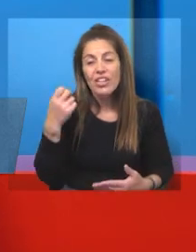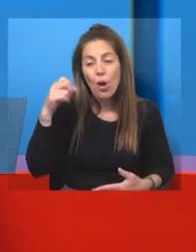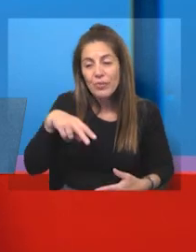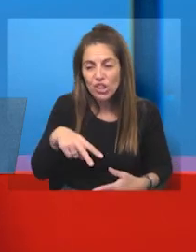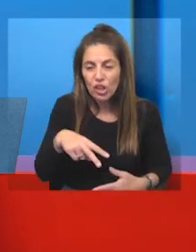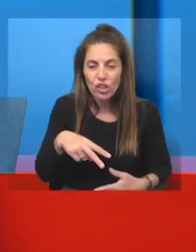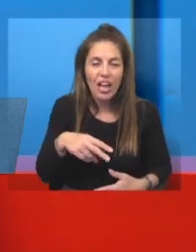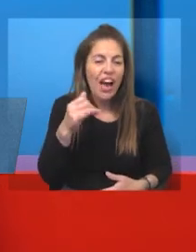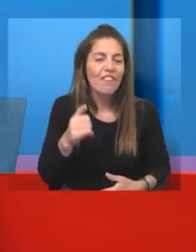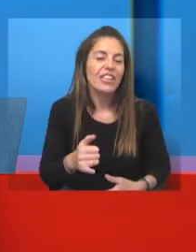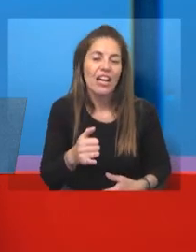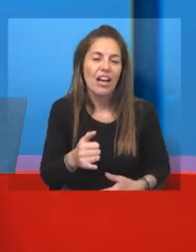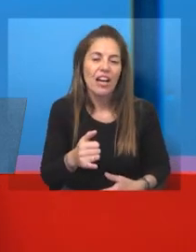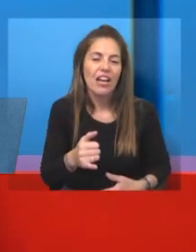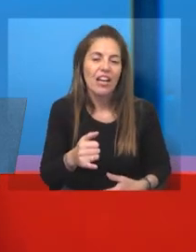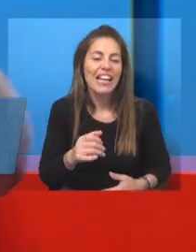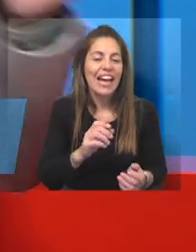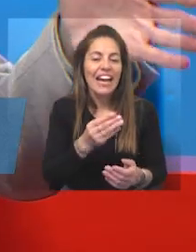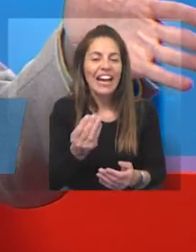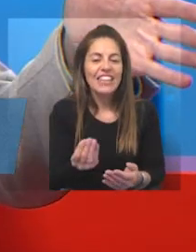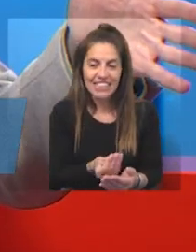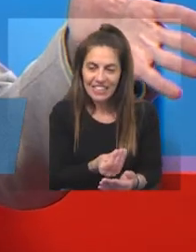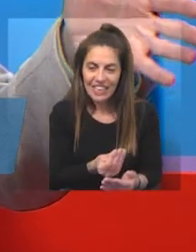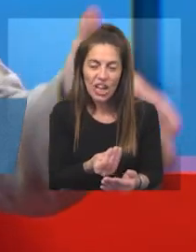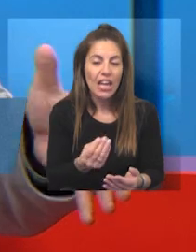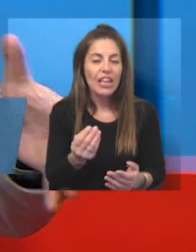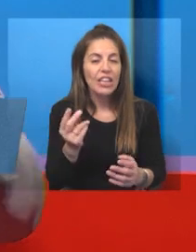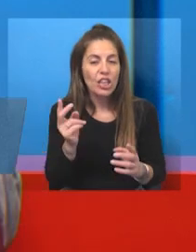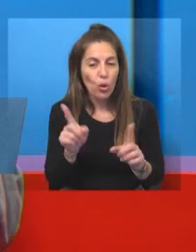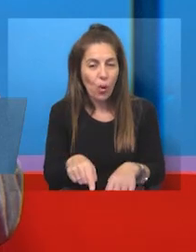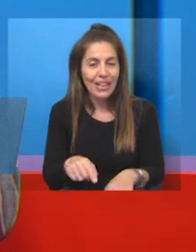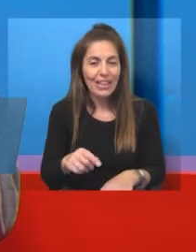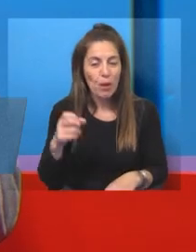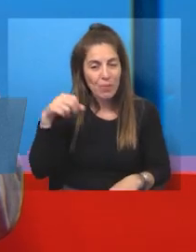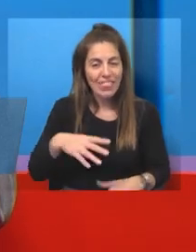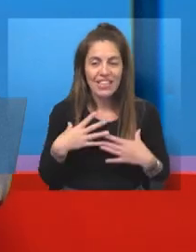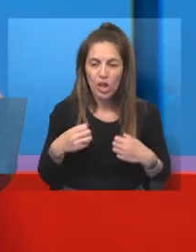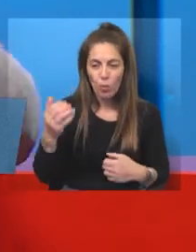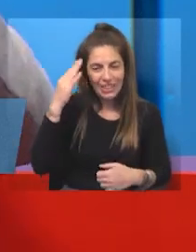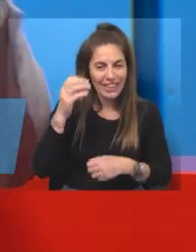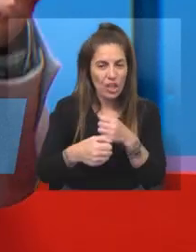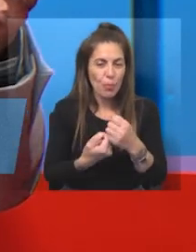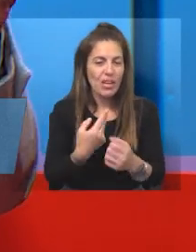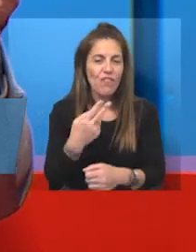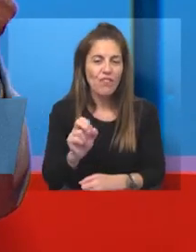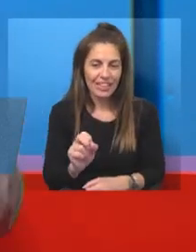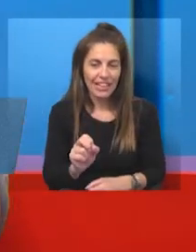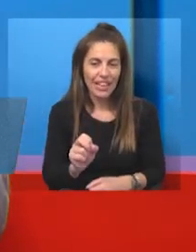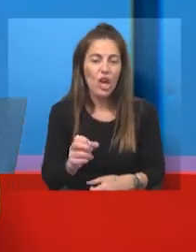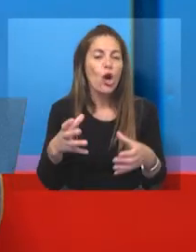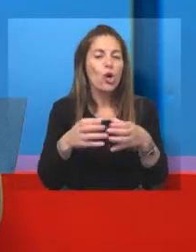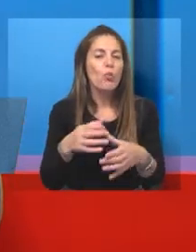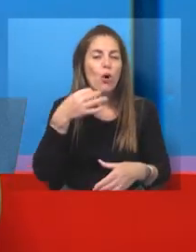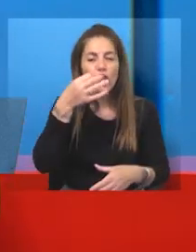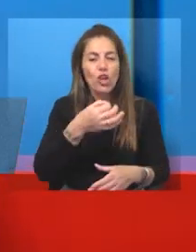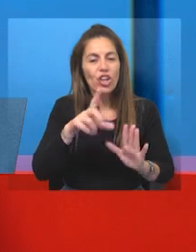vista habría que rediseñar como el plan de Salud Mental del 2020 este con el cuerpo teórico de lo que